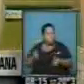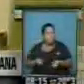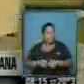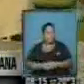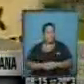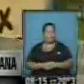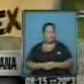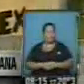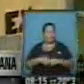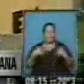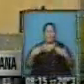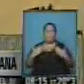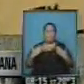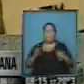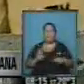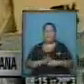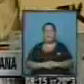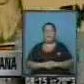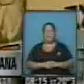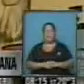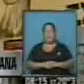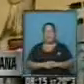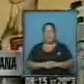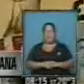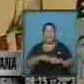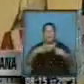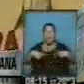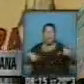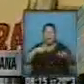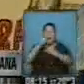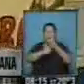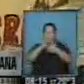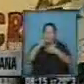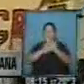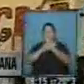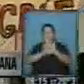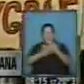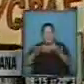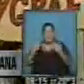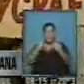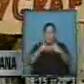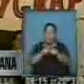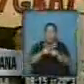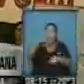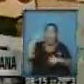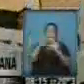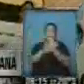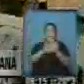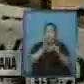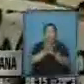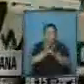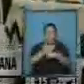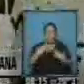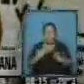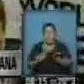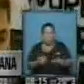oportunidades, podemos realizar los materiales para los diferentes ministerios, como lo hicimos con el Ministerio de Educación. Podemos